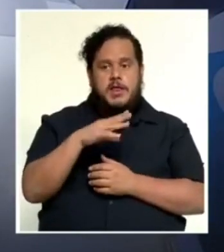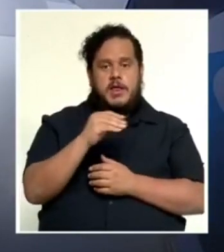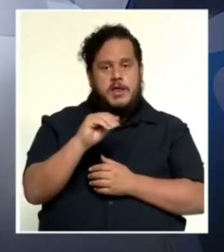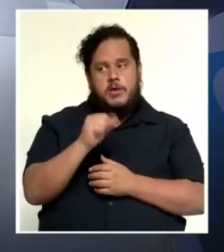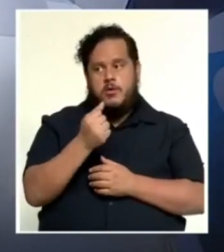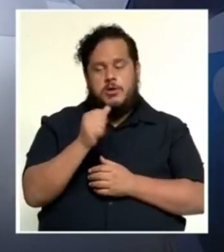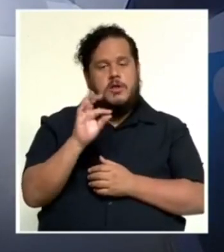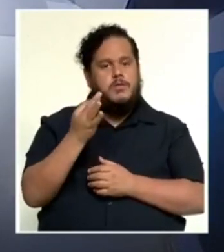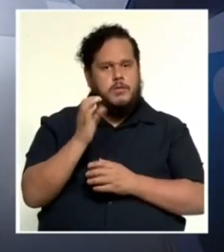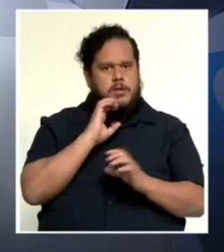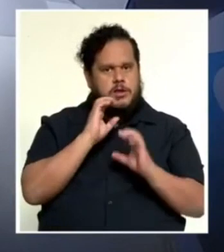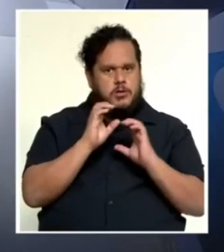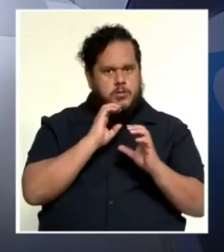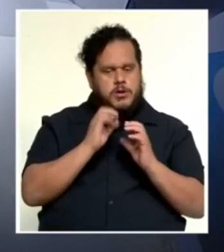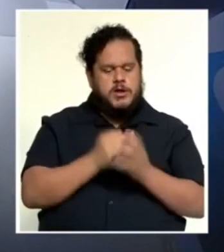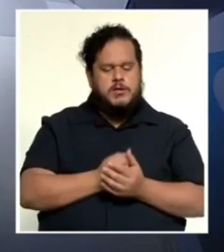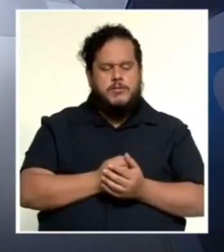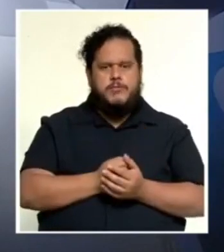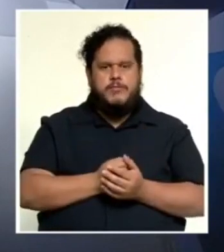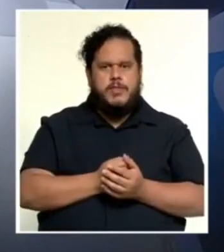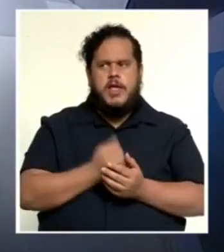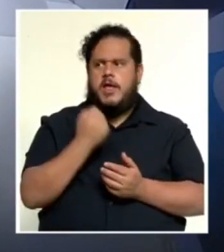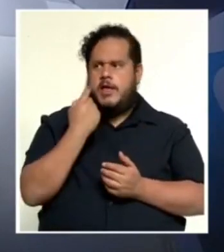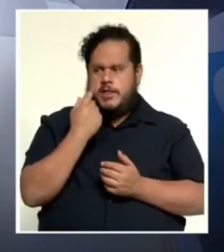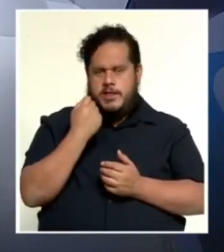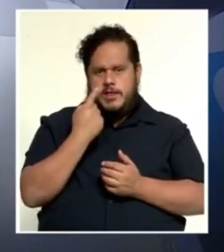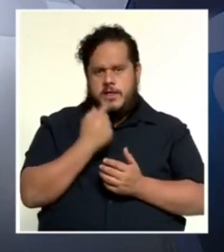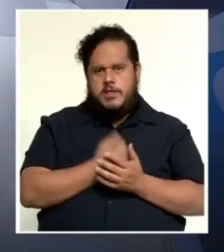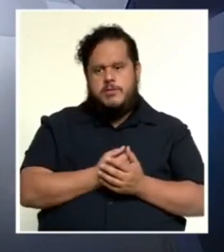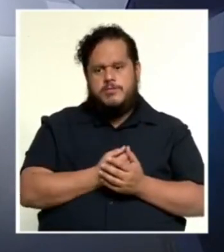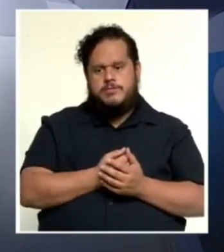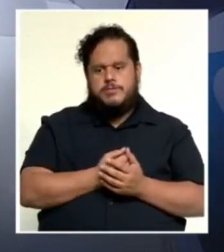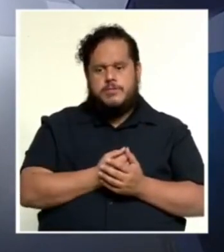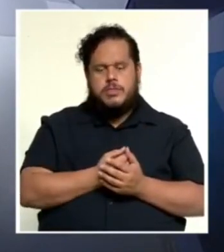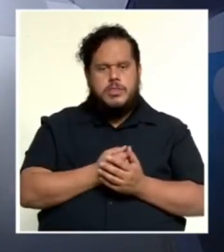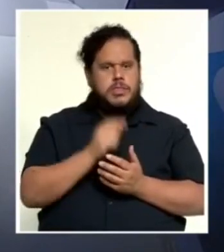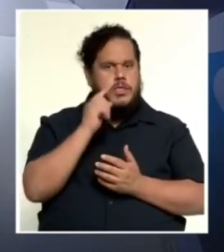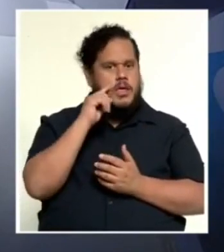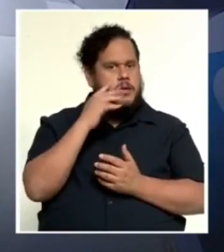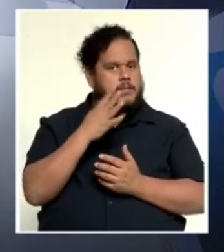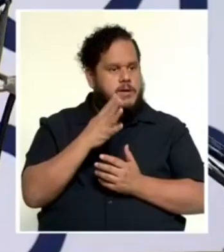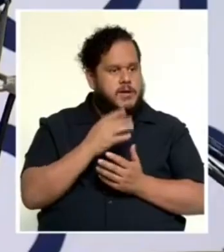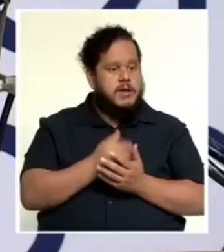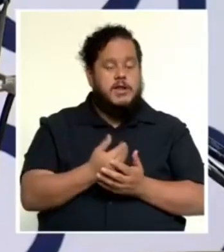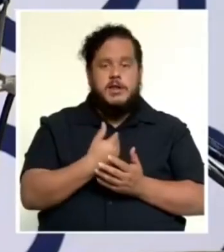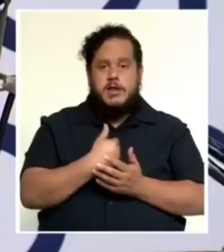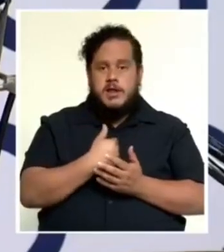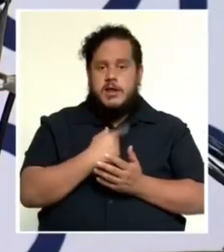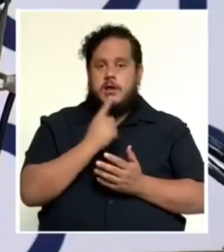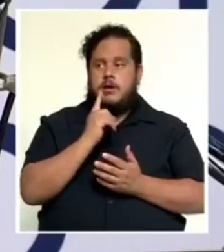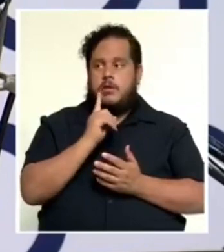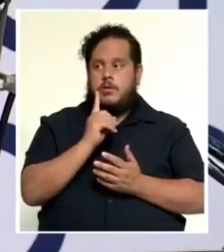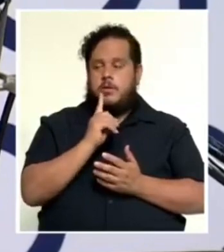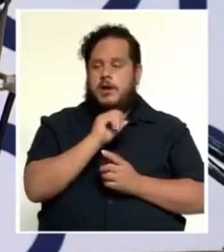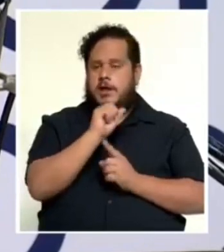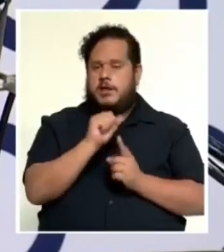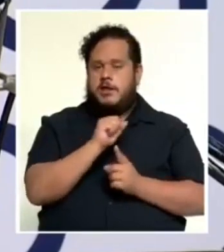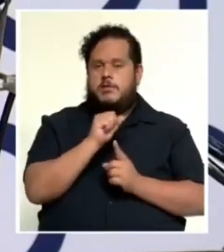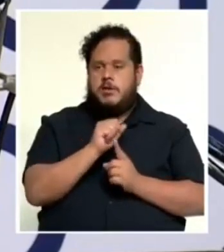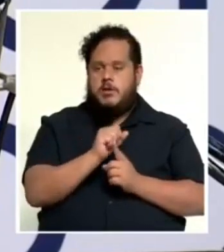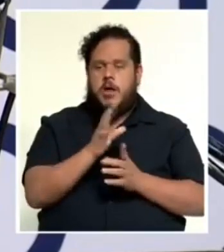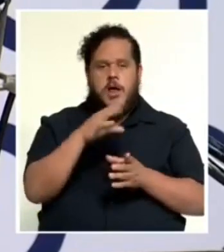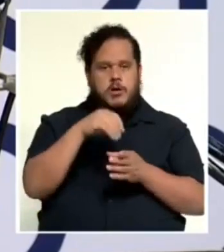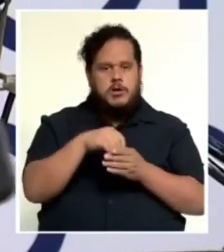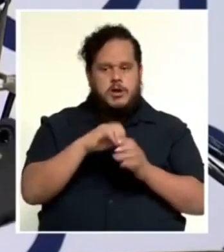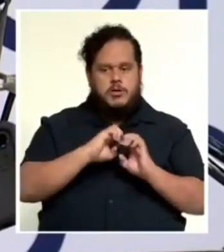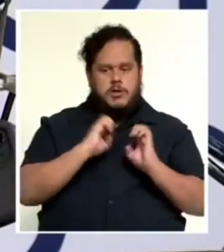medios de comunicación, entendiendo que aparentemente hay una circunstancia a lo